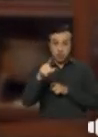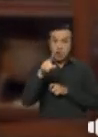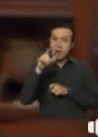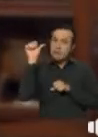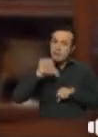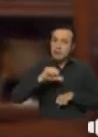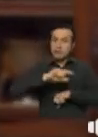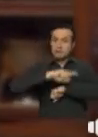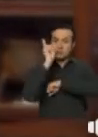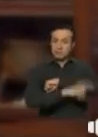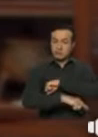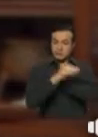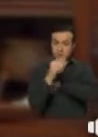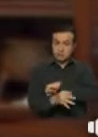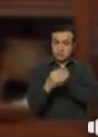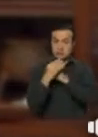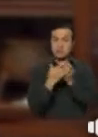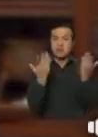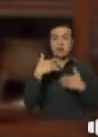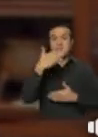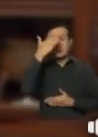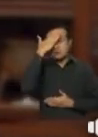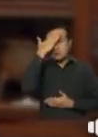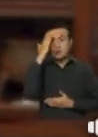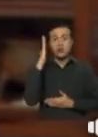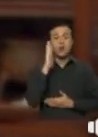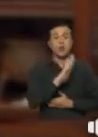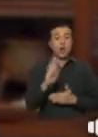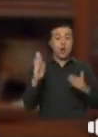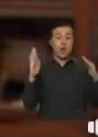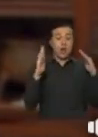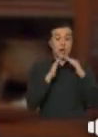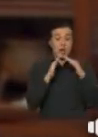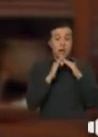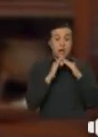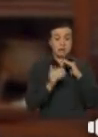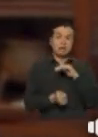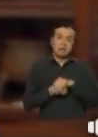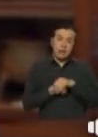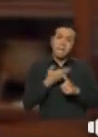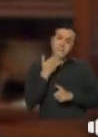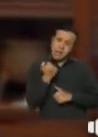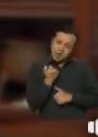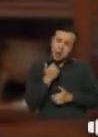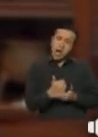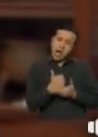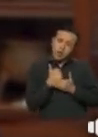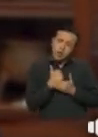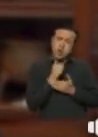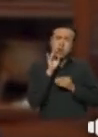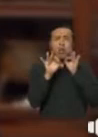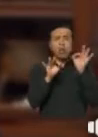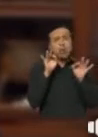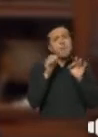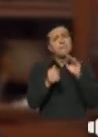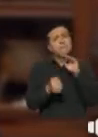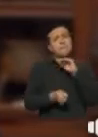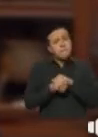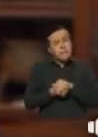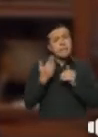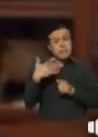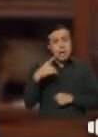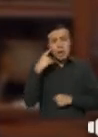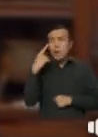sancionados. Está comprobado que quedarse en casa disminuye notablemente las posibilidades de contagio del coronavirus. Lo estamos viendo en otros